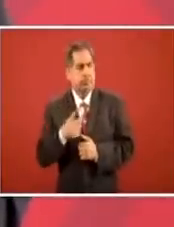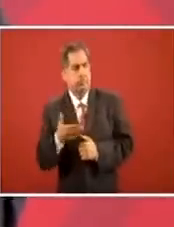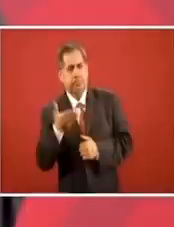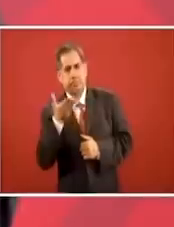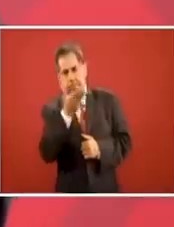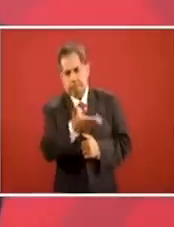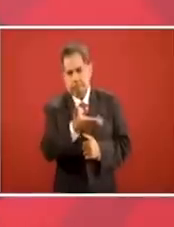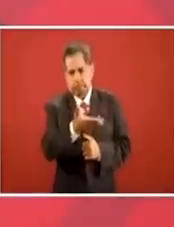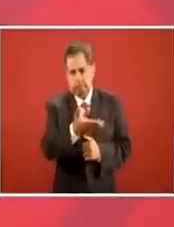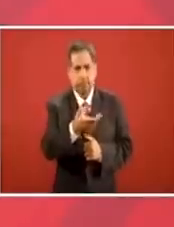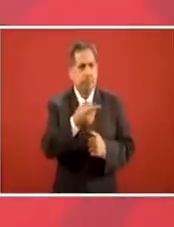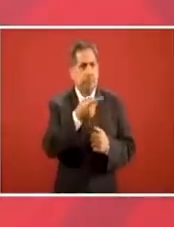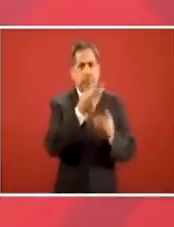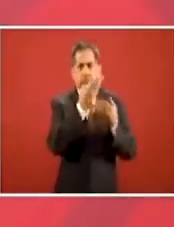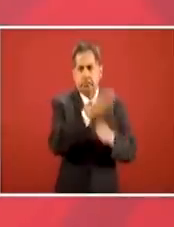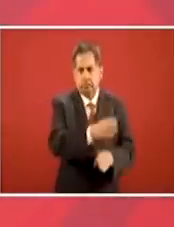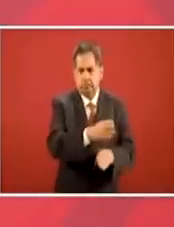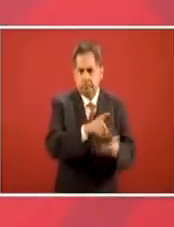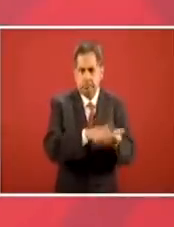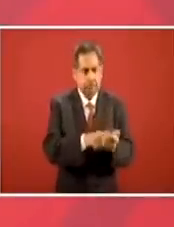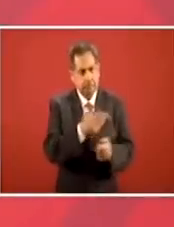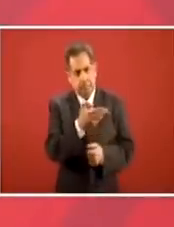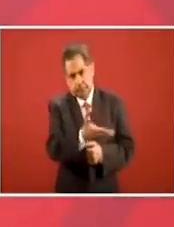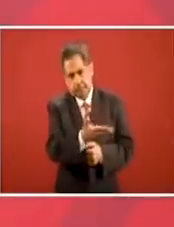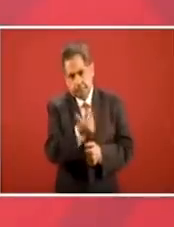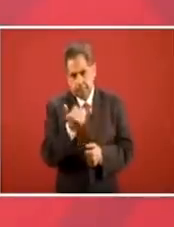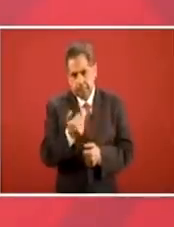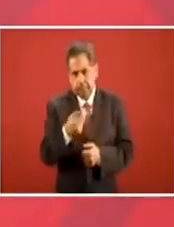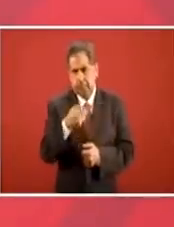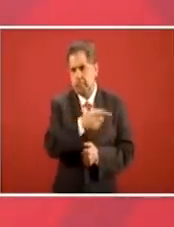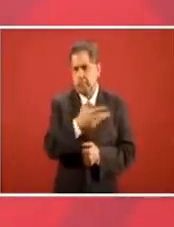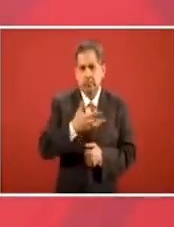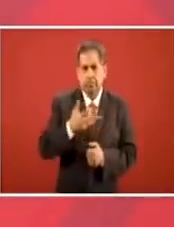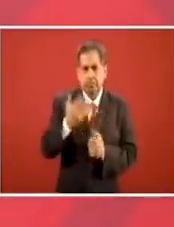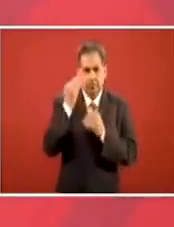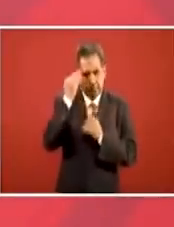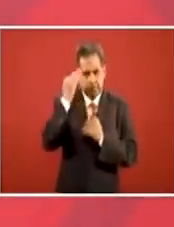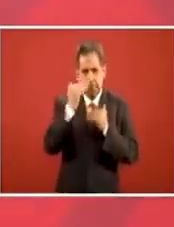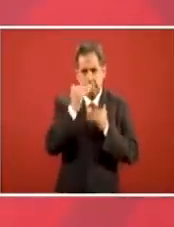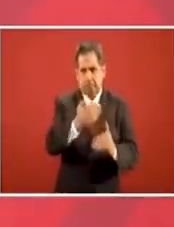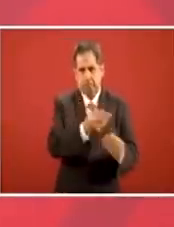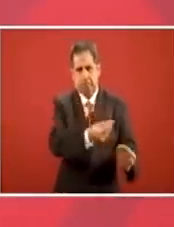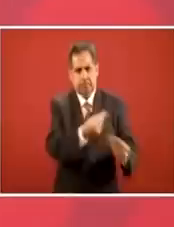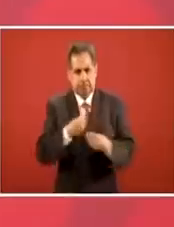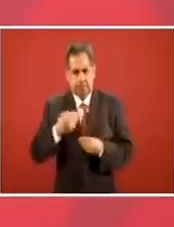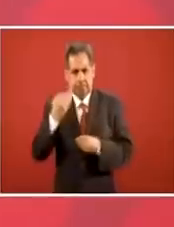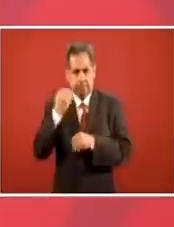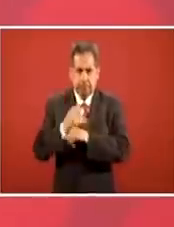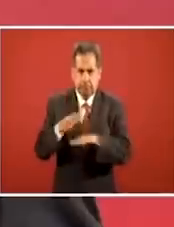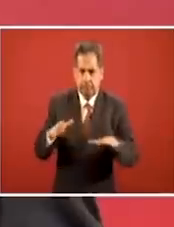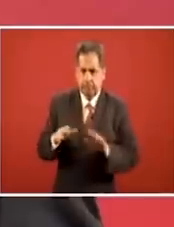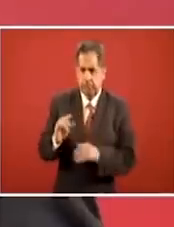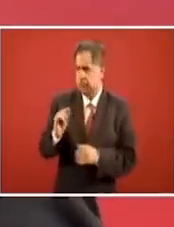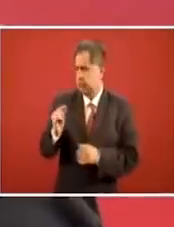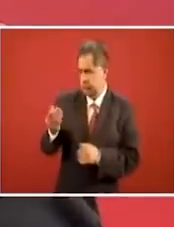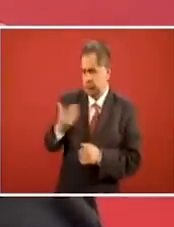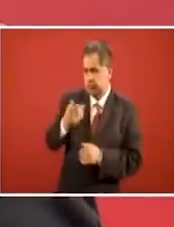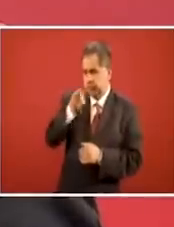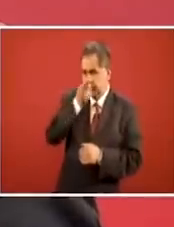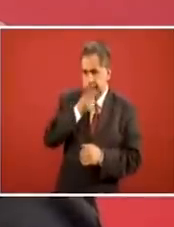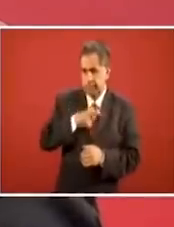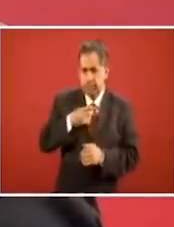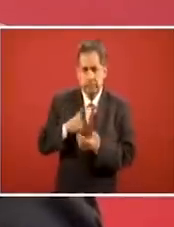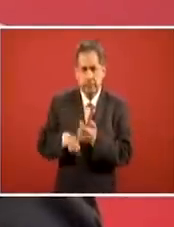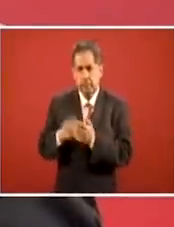a los bancos y tienen un plazo para eso. Eso me acaba de informar sobre